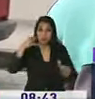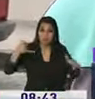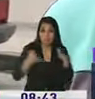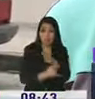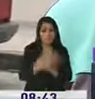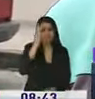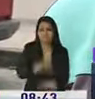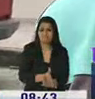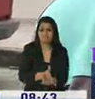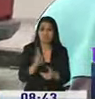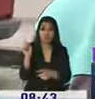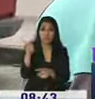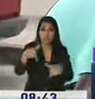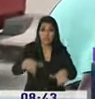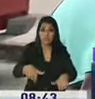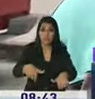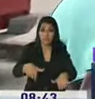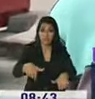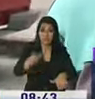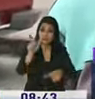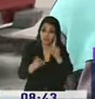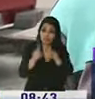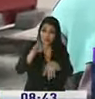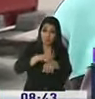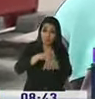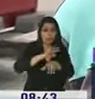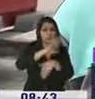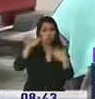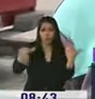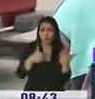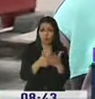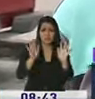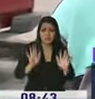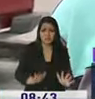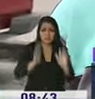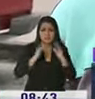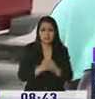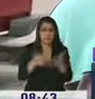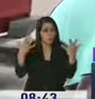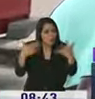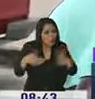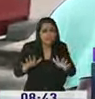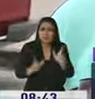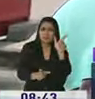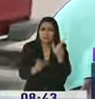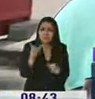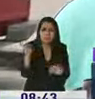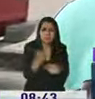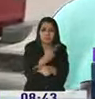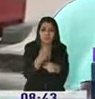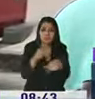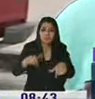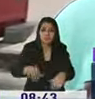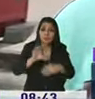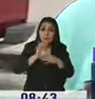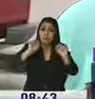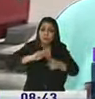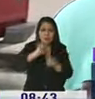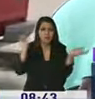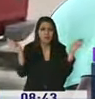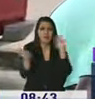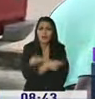debería hacerse no solamente con este tipo de delincuencia, sino con todos. Con todo tipo de delincuencia, para que el país se regenere y